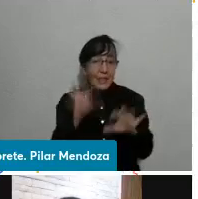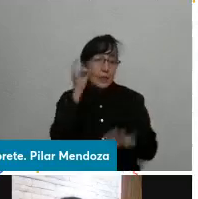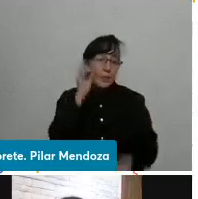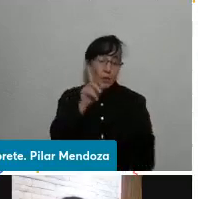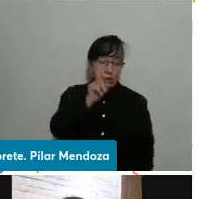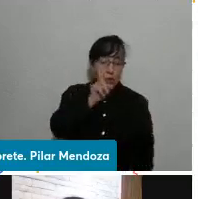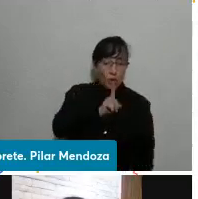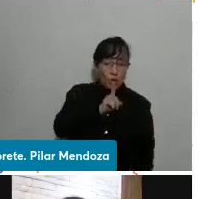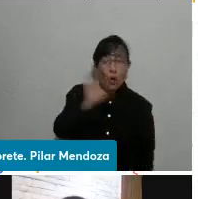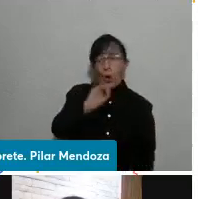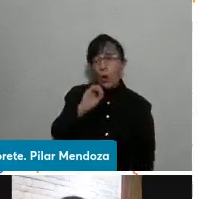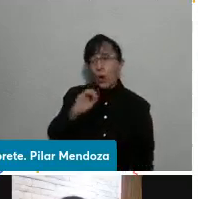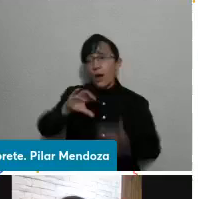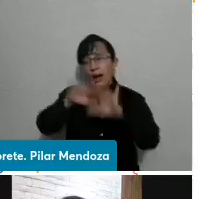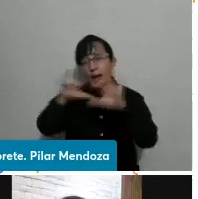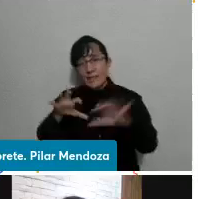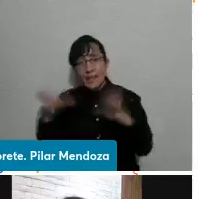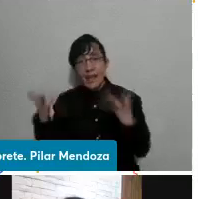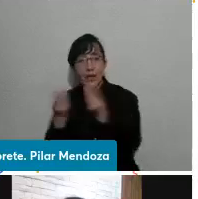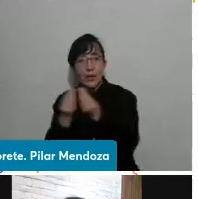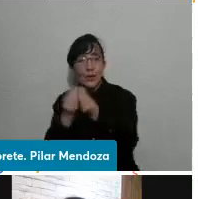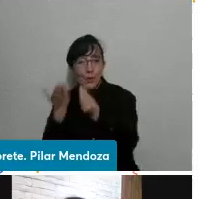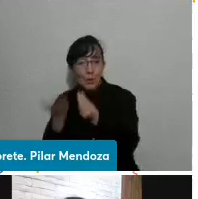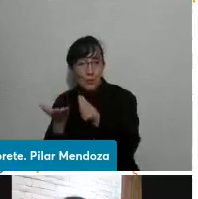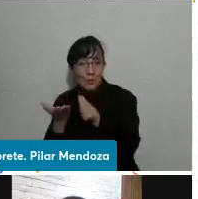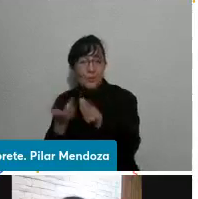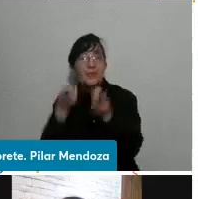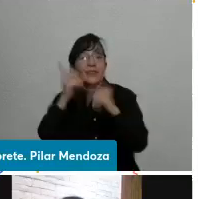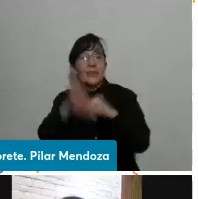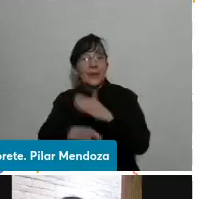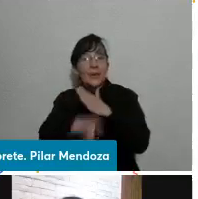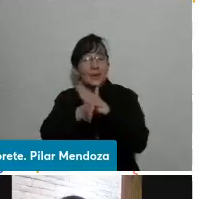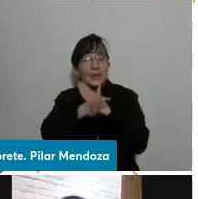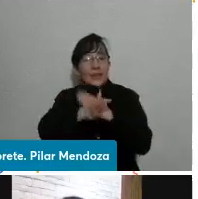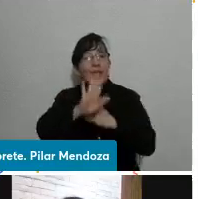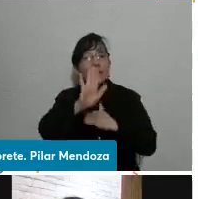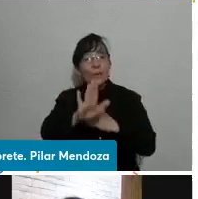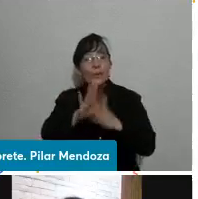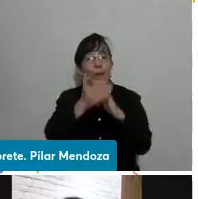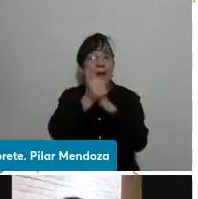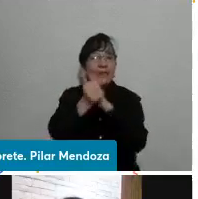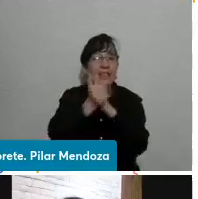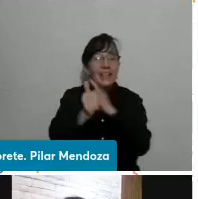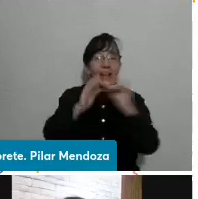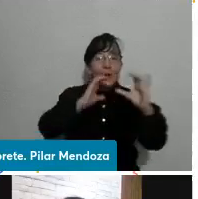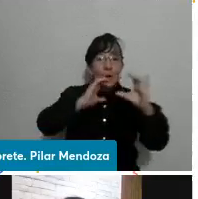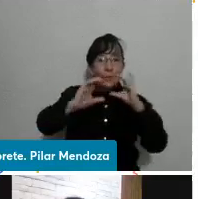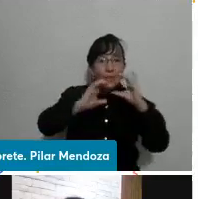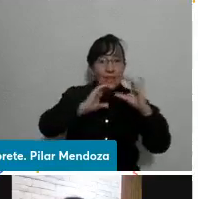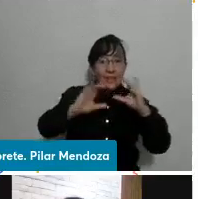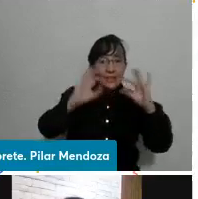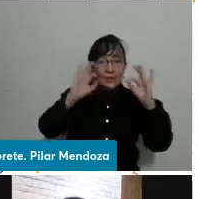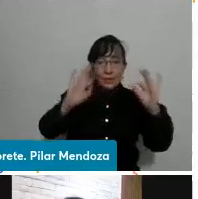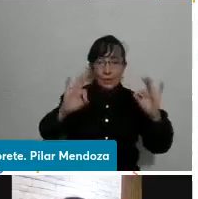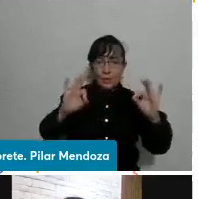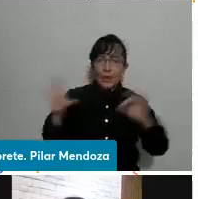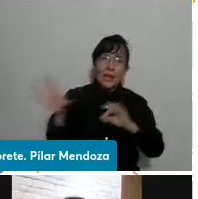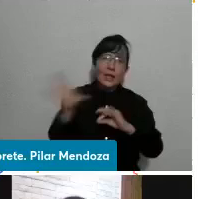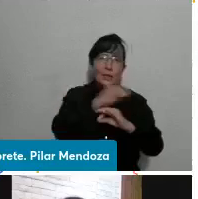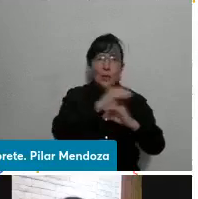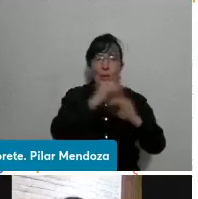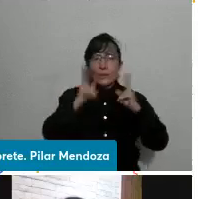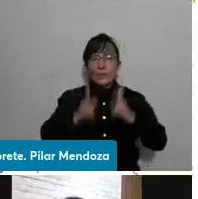como de grupo. Continuamos con la evaluación de habilidades comunicativas, que es fundamental para nuestros